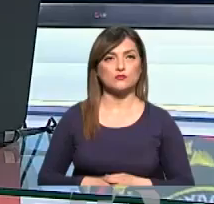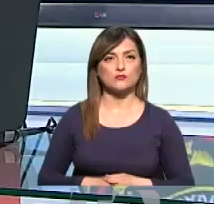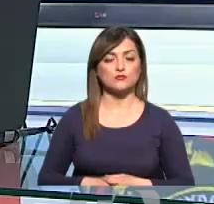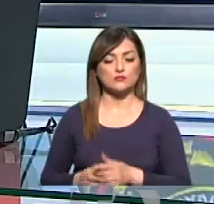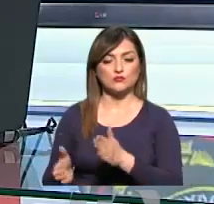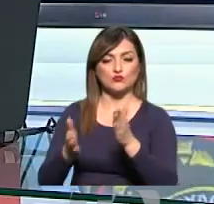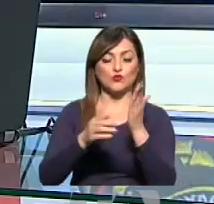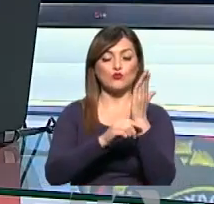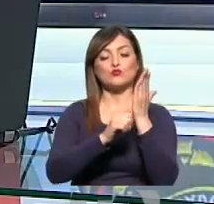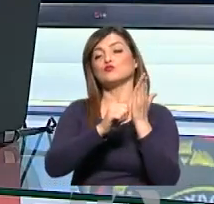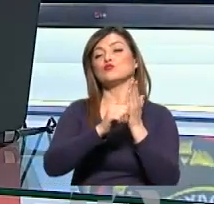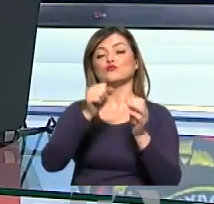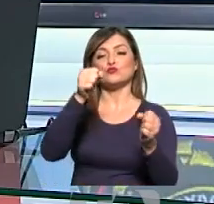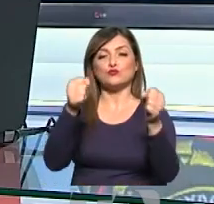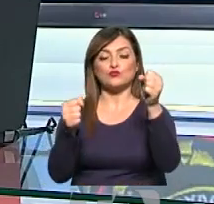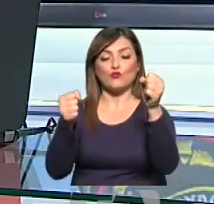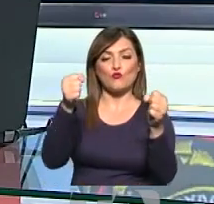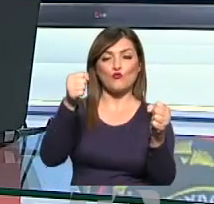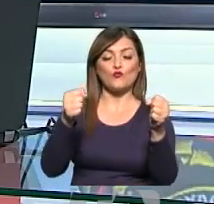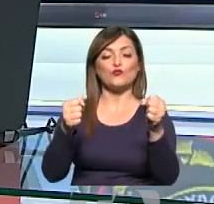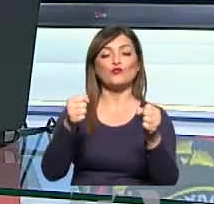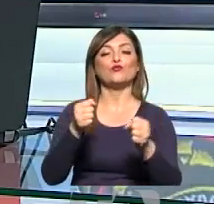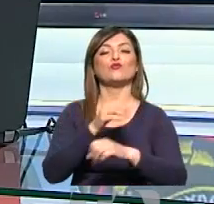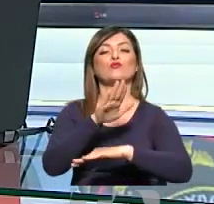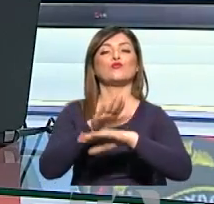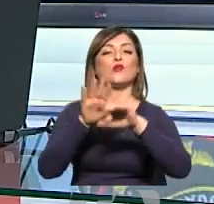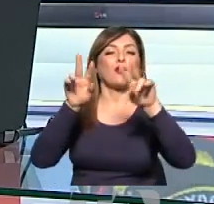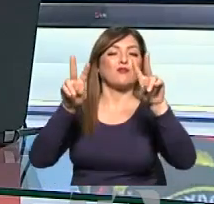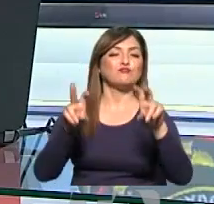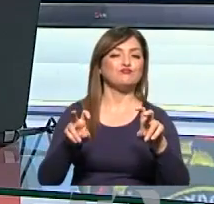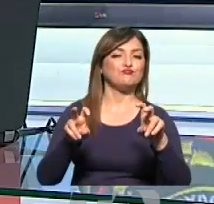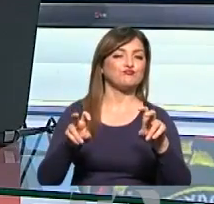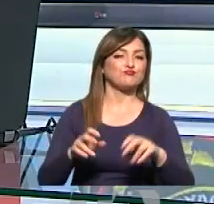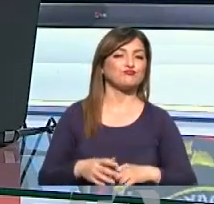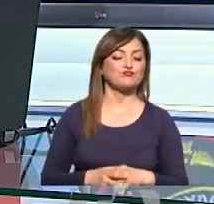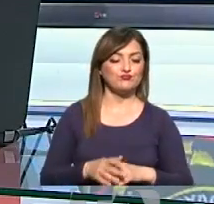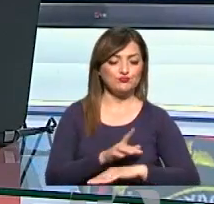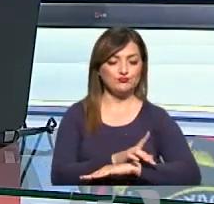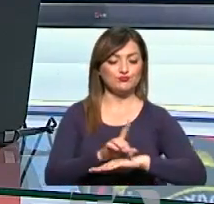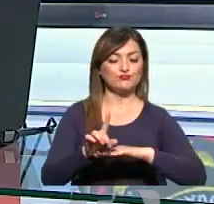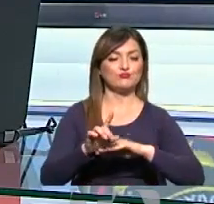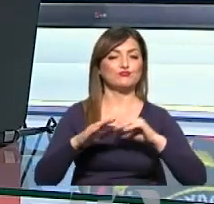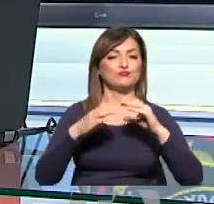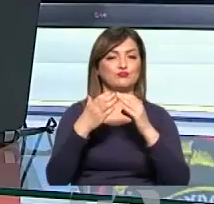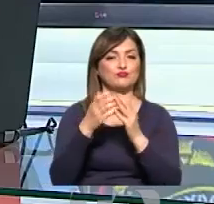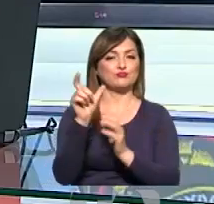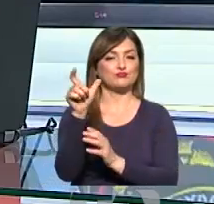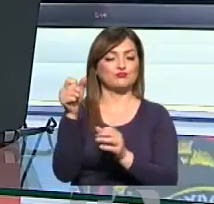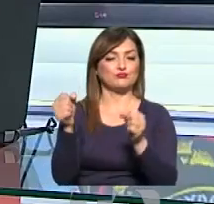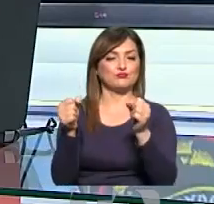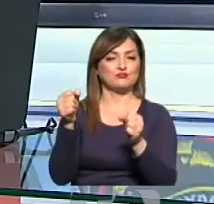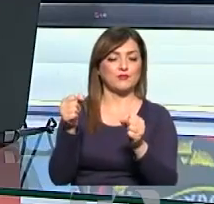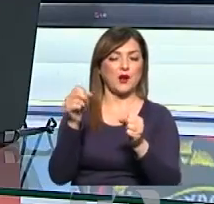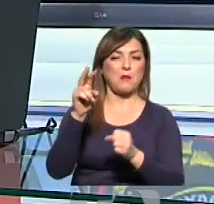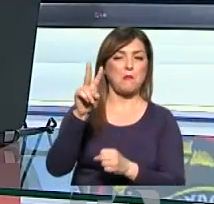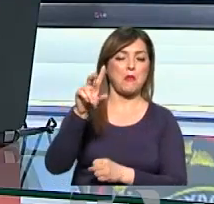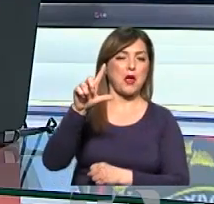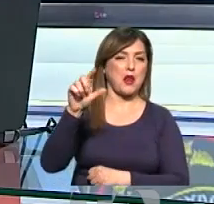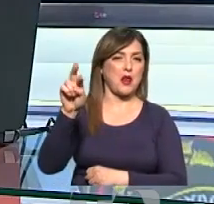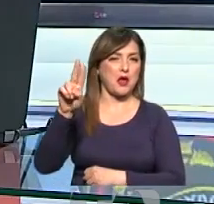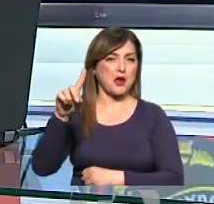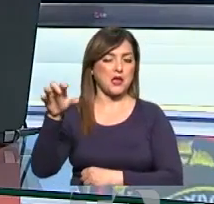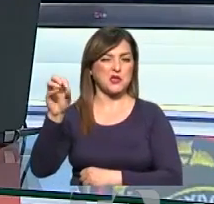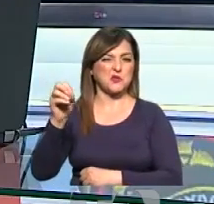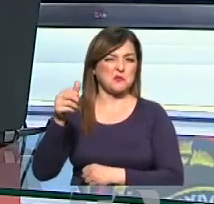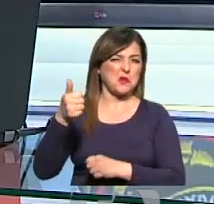El ministro de Transporte, Marcelo Cabrera, se pronunció sobre la idoneidad del director de la Comisión de Tránsito, Carlos Valareso. Cabrera realizó